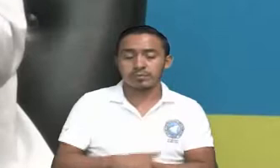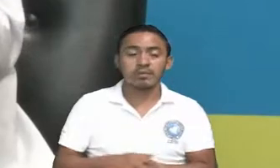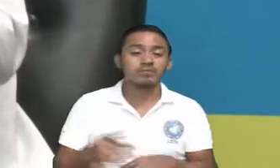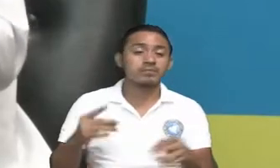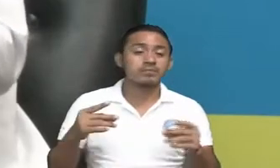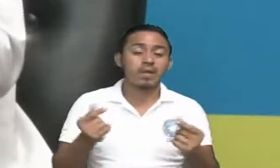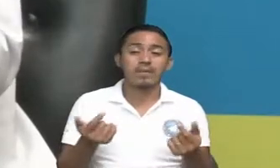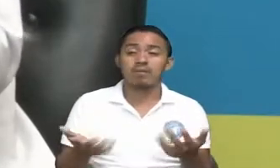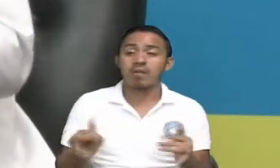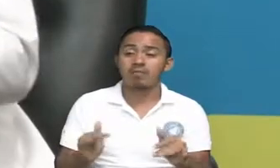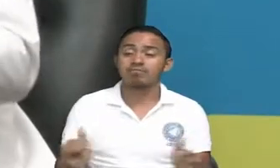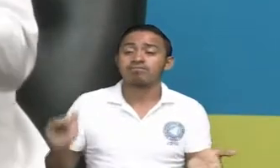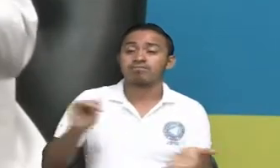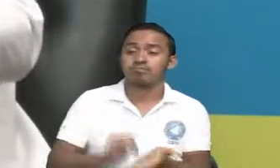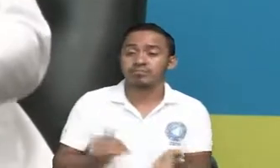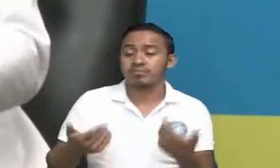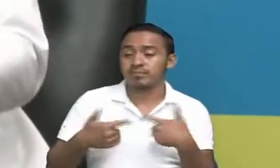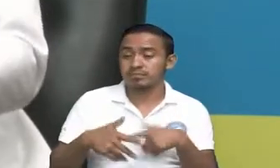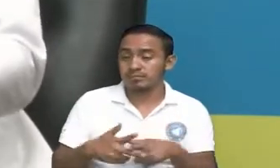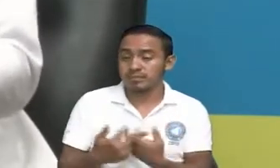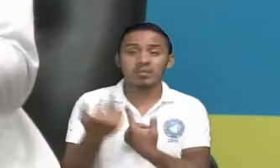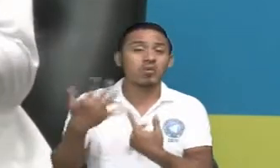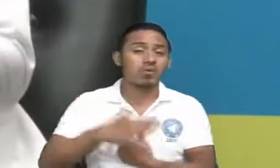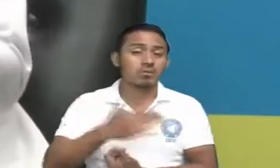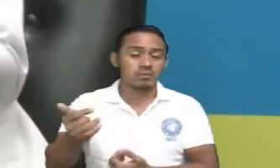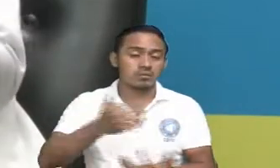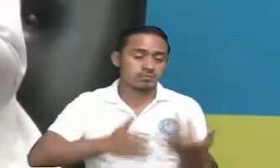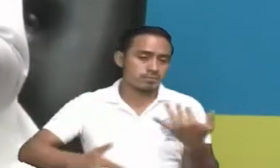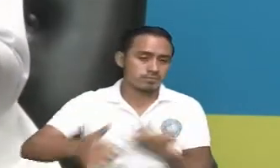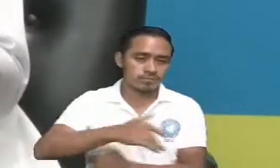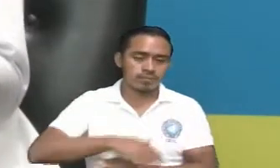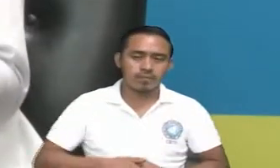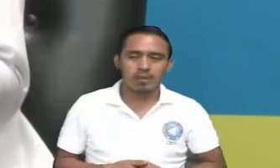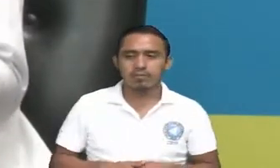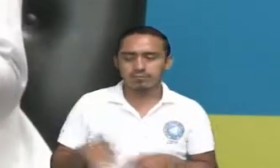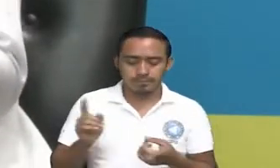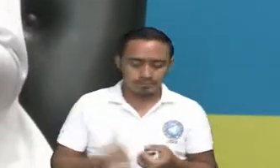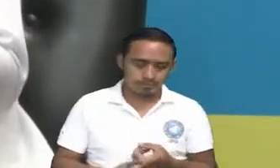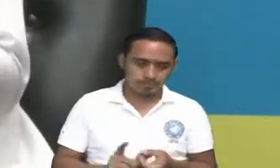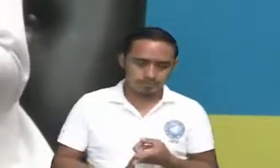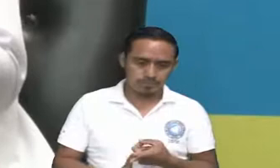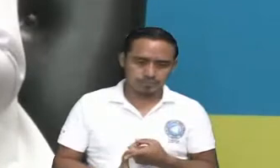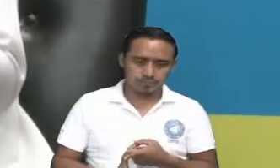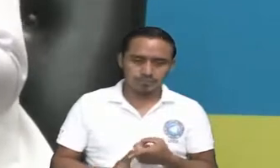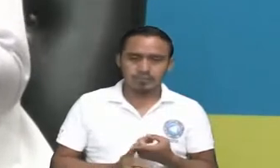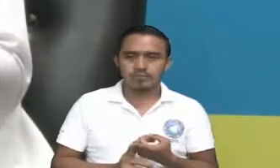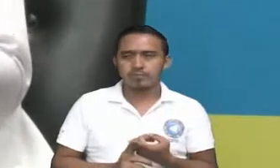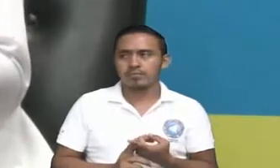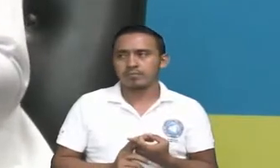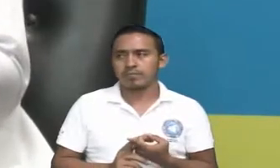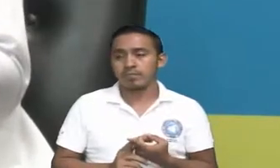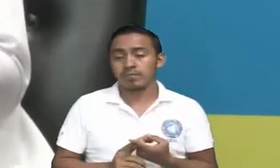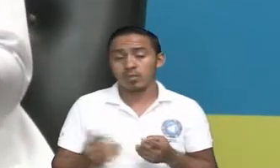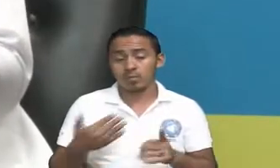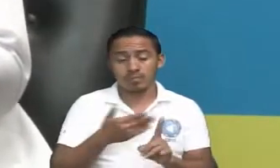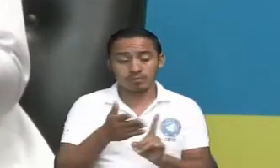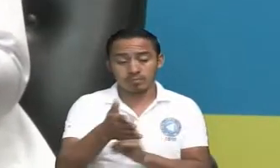a otra relación o a empezar otra relación, porque primero está lastimado emocionalmente en el caso que haya sido una